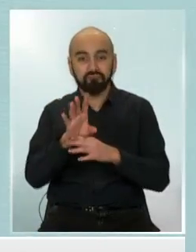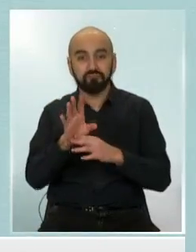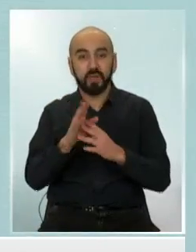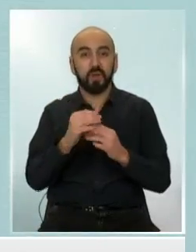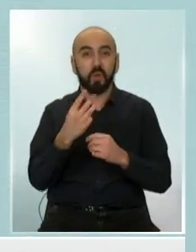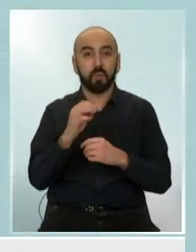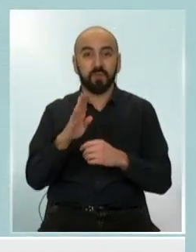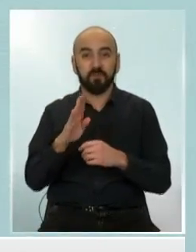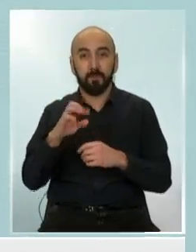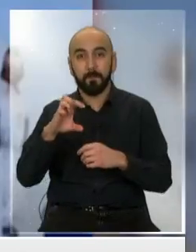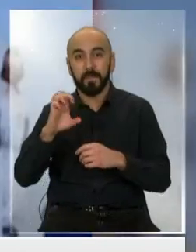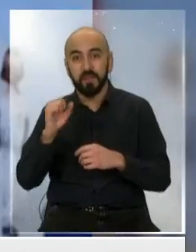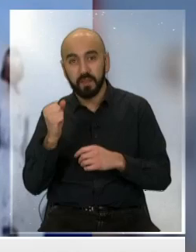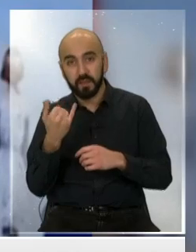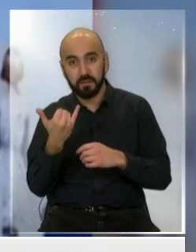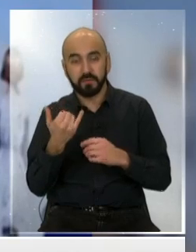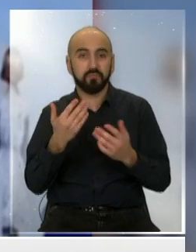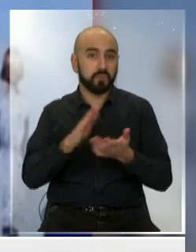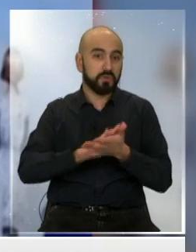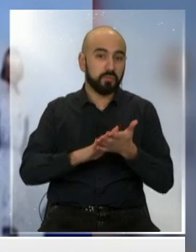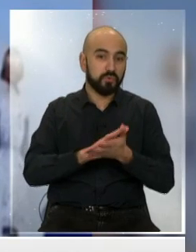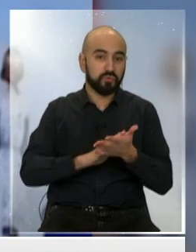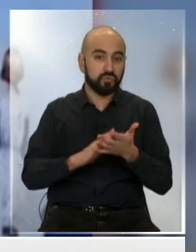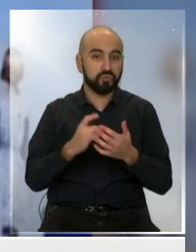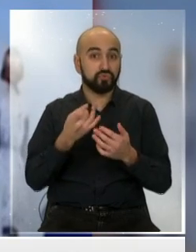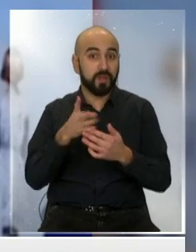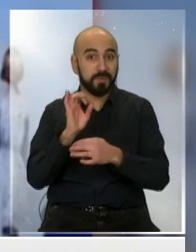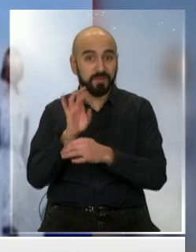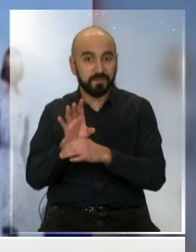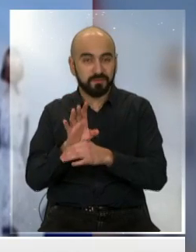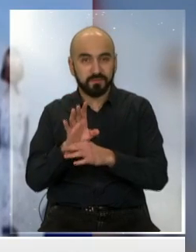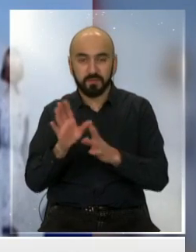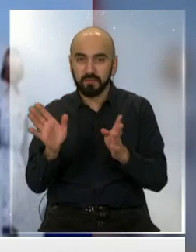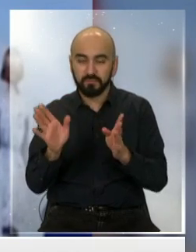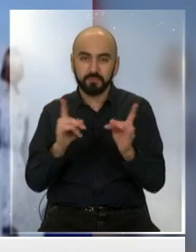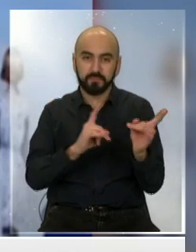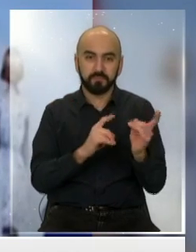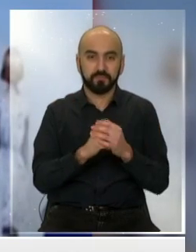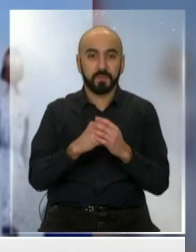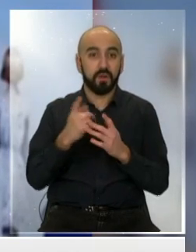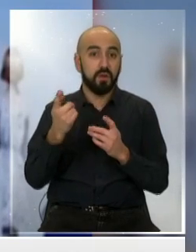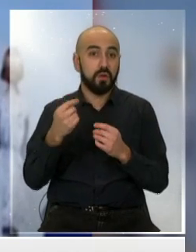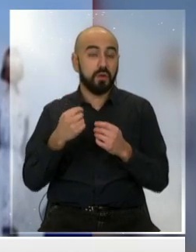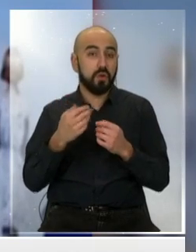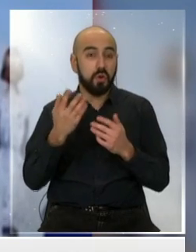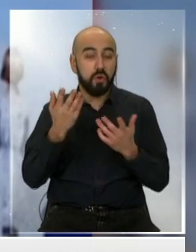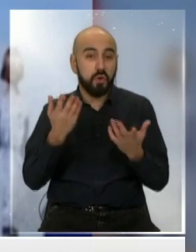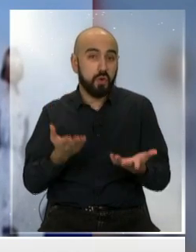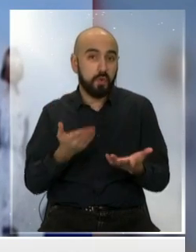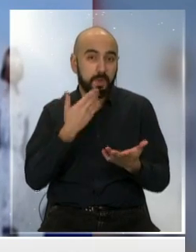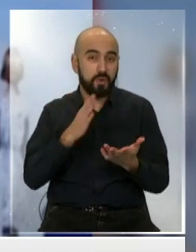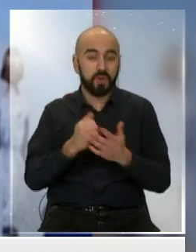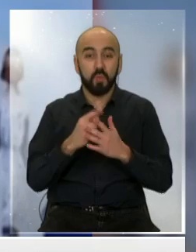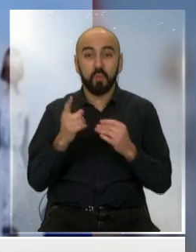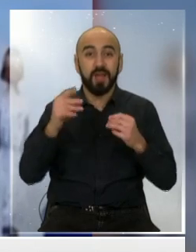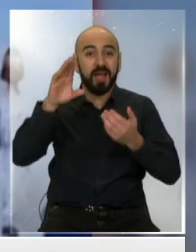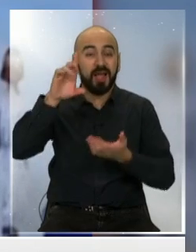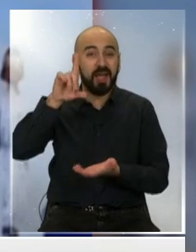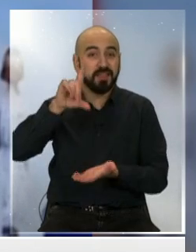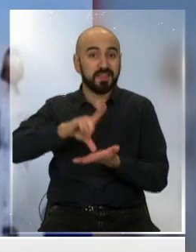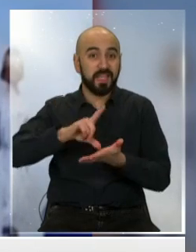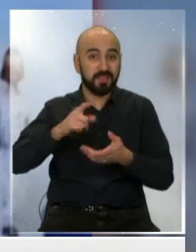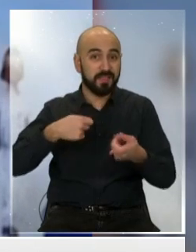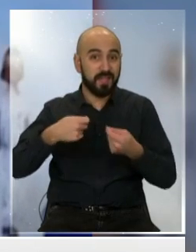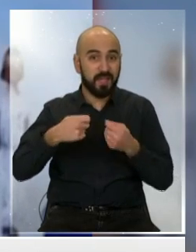pago autorizado bancario, no solo transferencia. Y lo tercero, que es ideal que sea una página reconocida o que sea una tienda que usted pueda